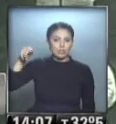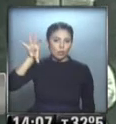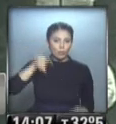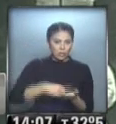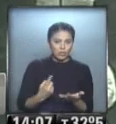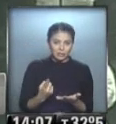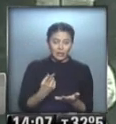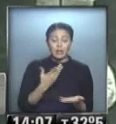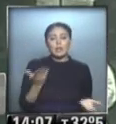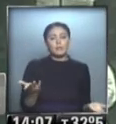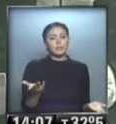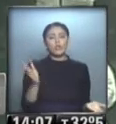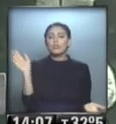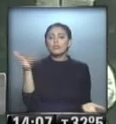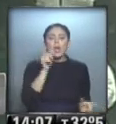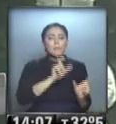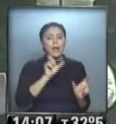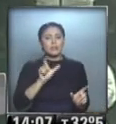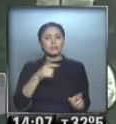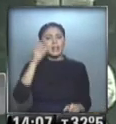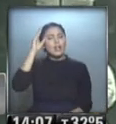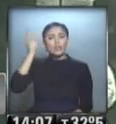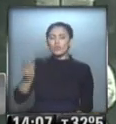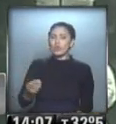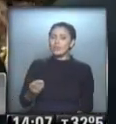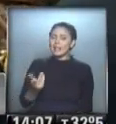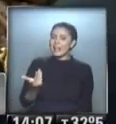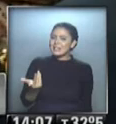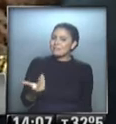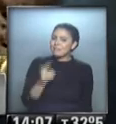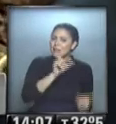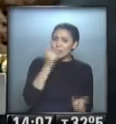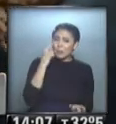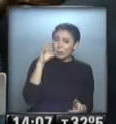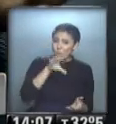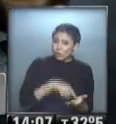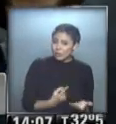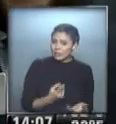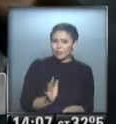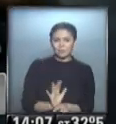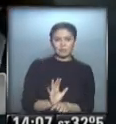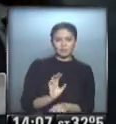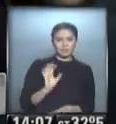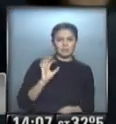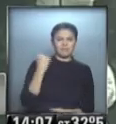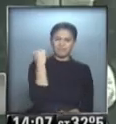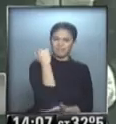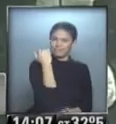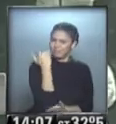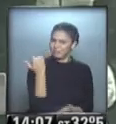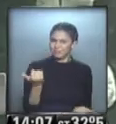bonaerense, pero usted sabe, los bonaerenses son con rosas muy, muy amarretes, muy